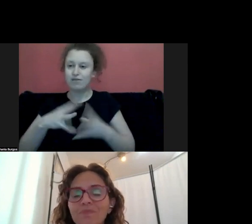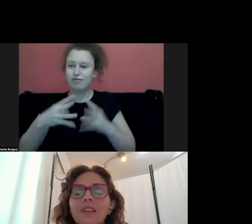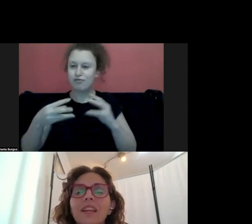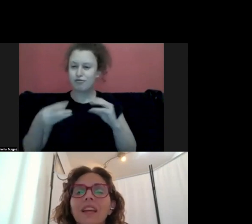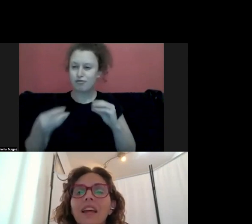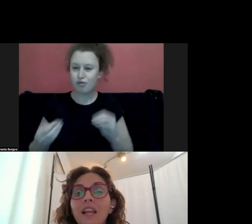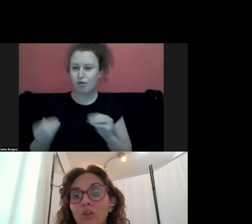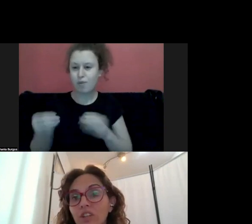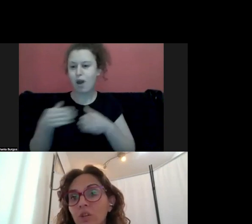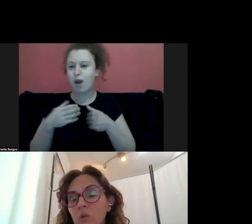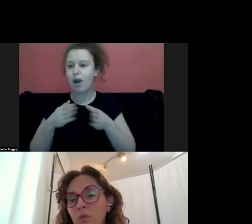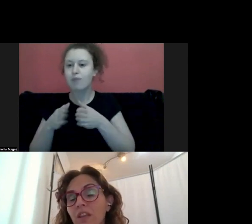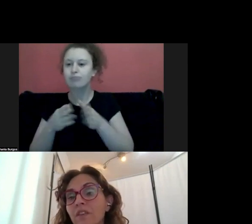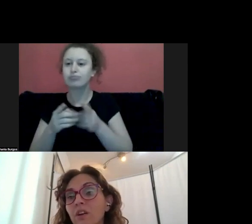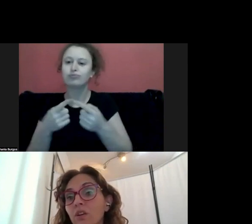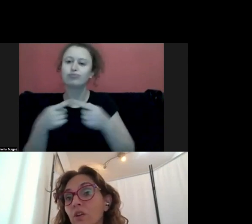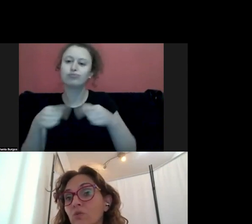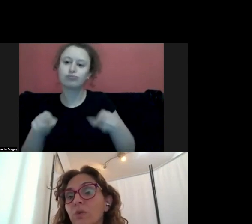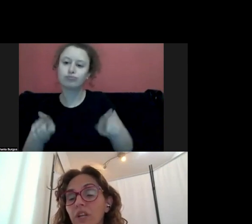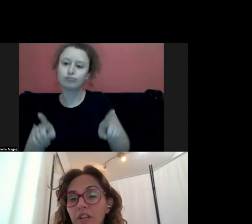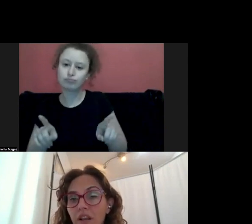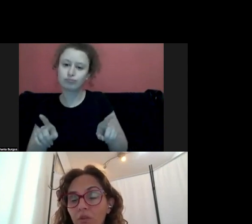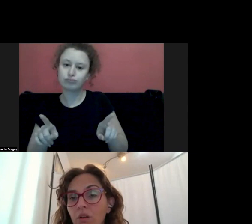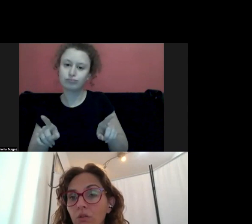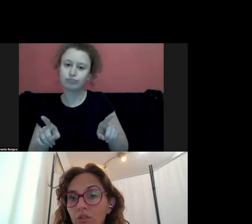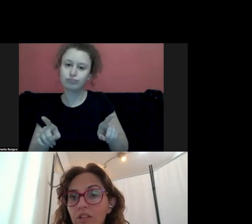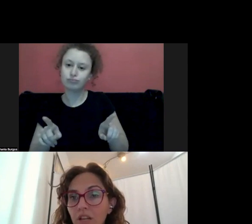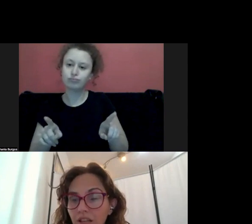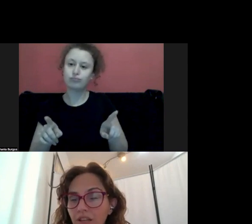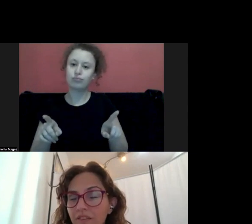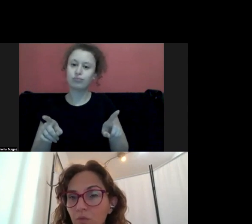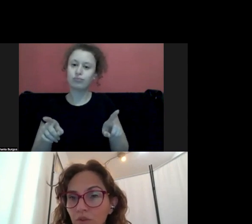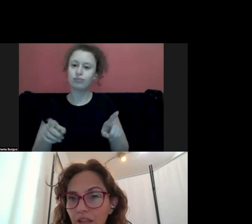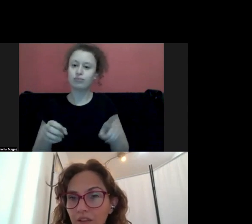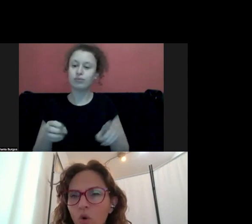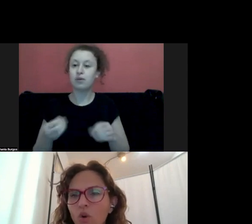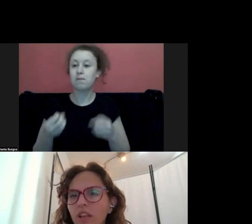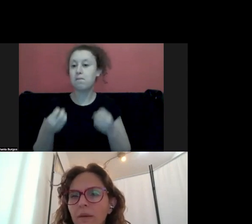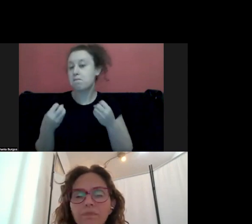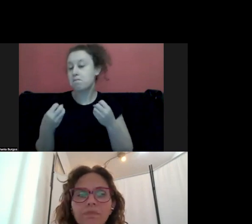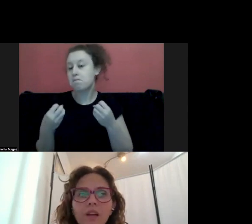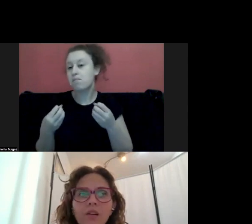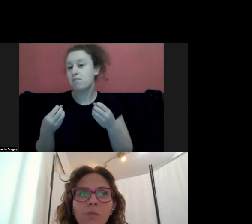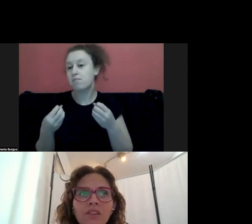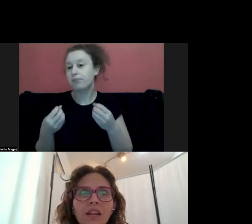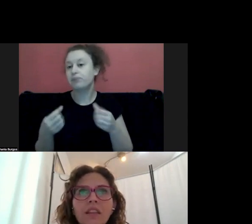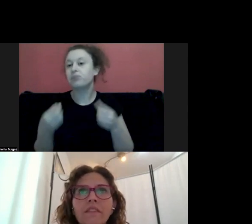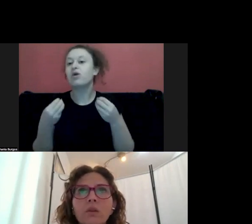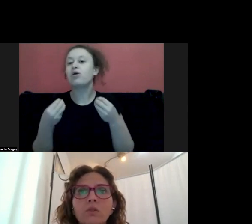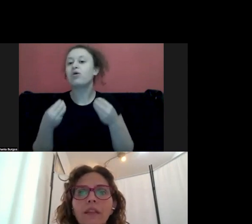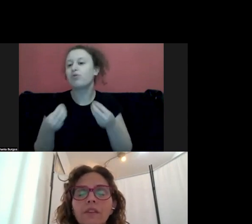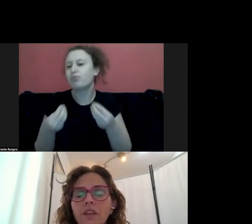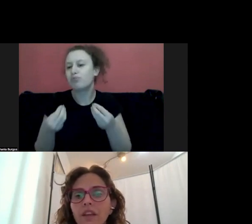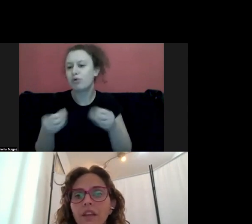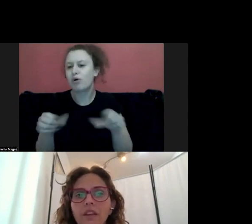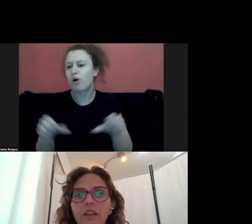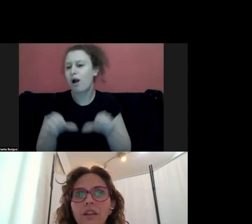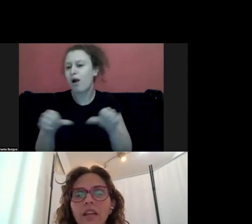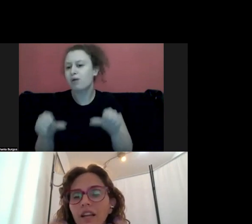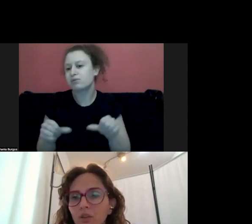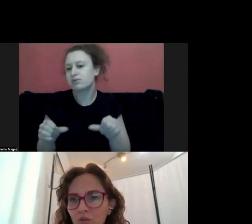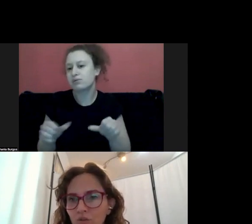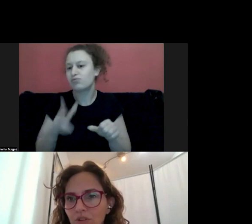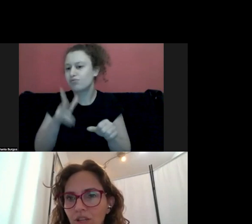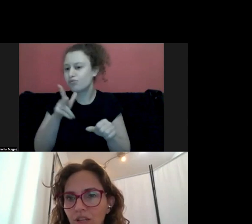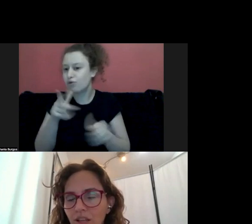diferente, el contexto específico, lo que supone tener un hijo autista, qué dificultades o más que qué dificultades,